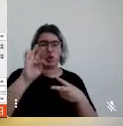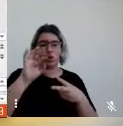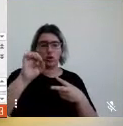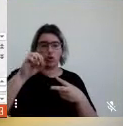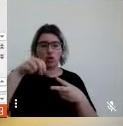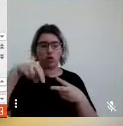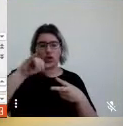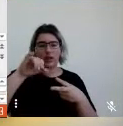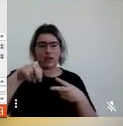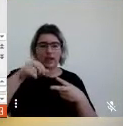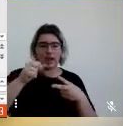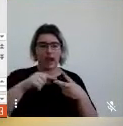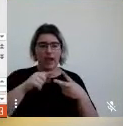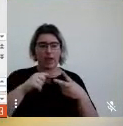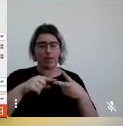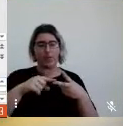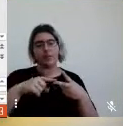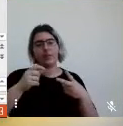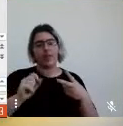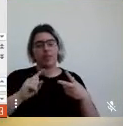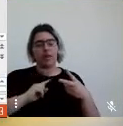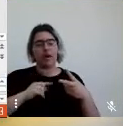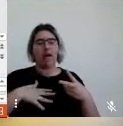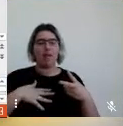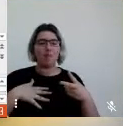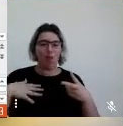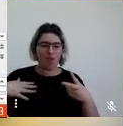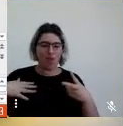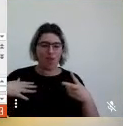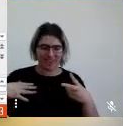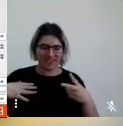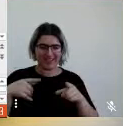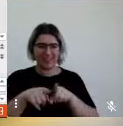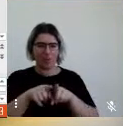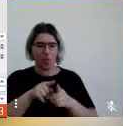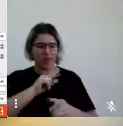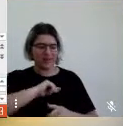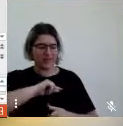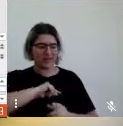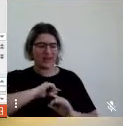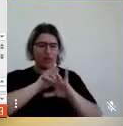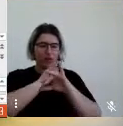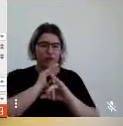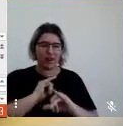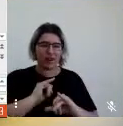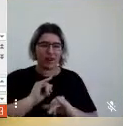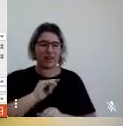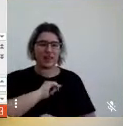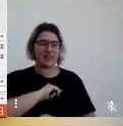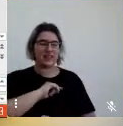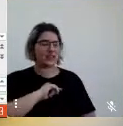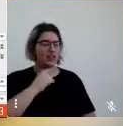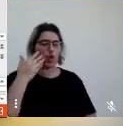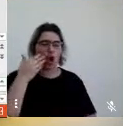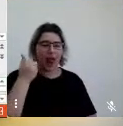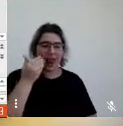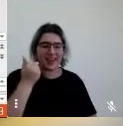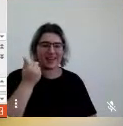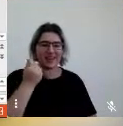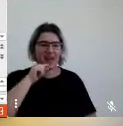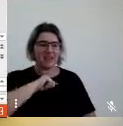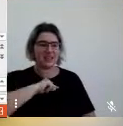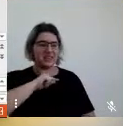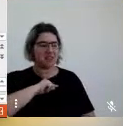a nosotros las emociones, cuando nos sentimos felices, cuando tenemos alegría, cuando descansamos bien,